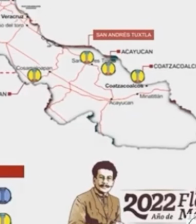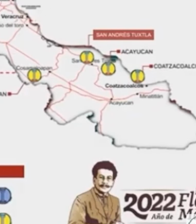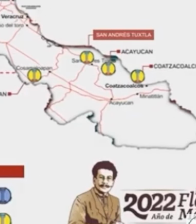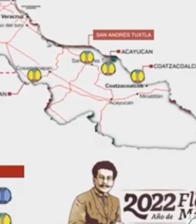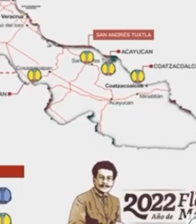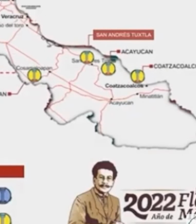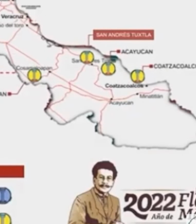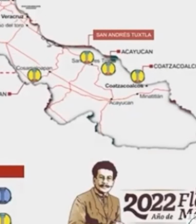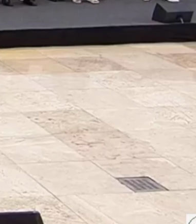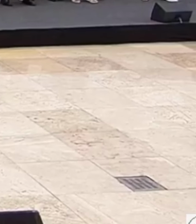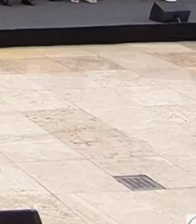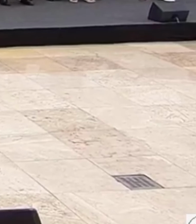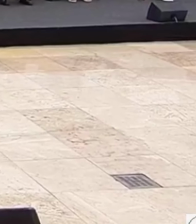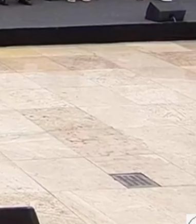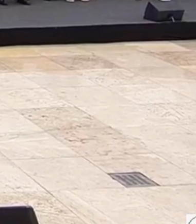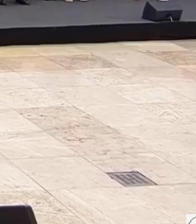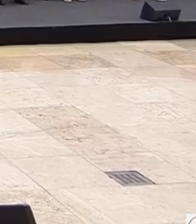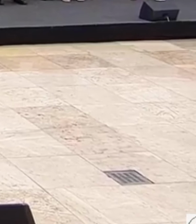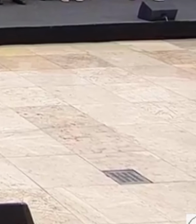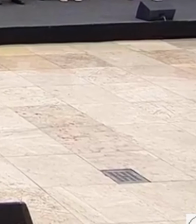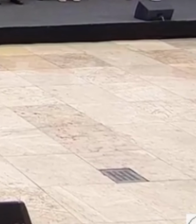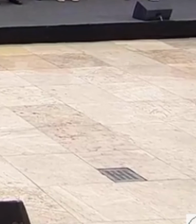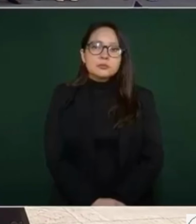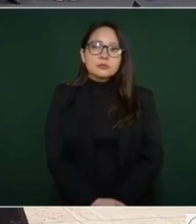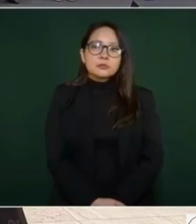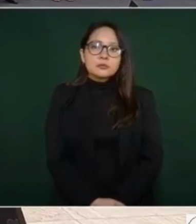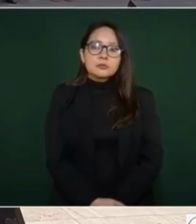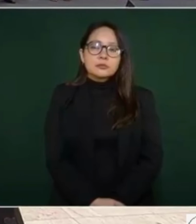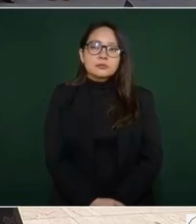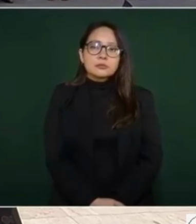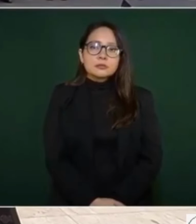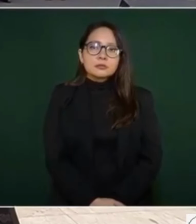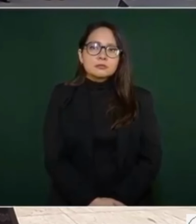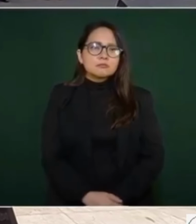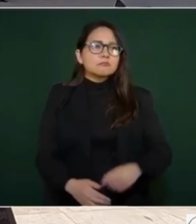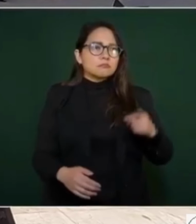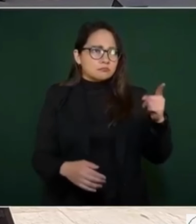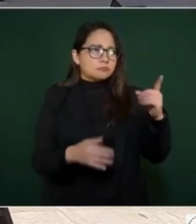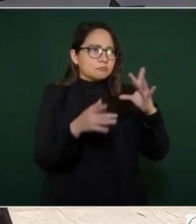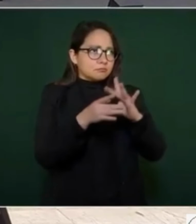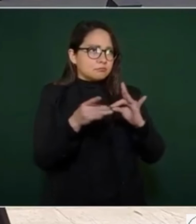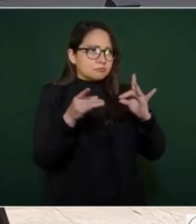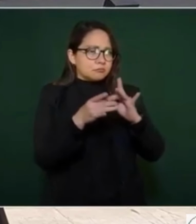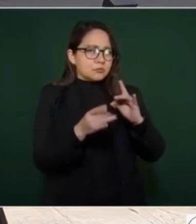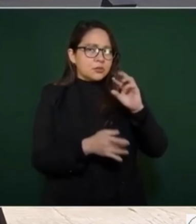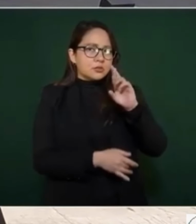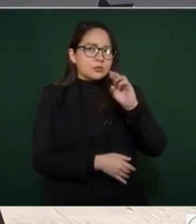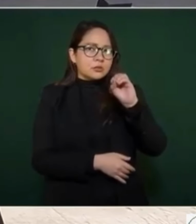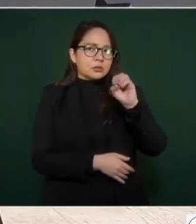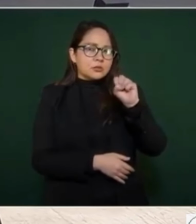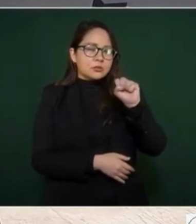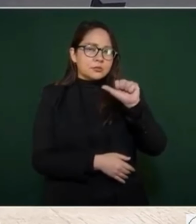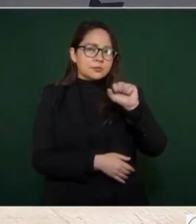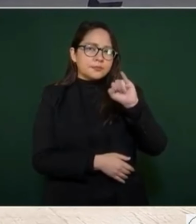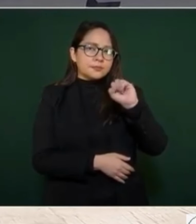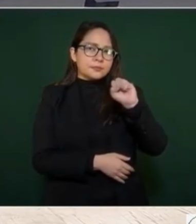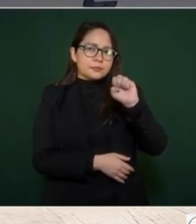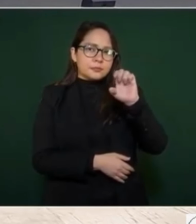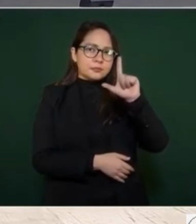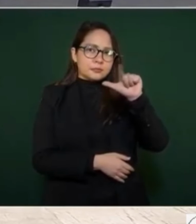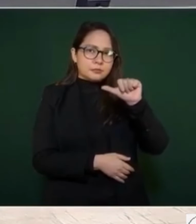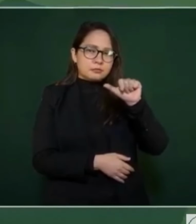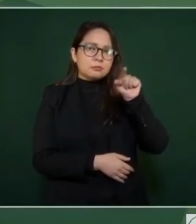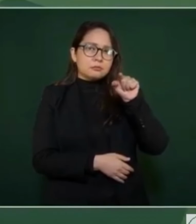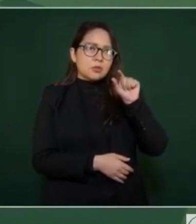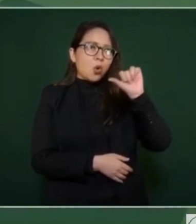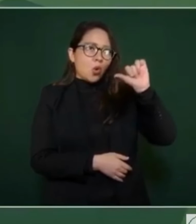Hoy se dio la instrucción de resolver esto. De ahí la importancia de las reuniones de